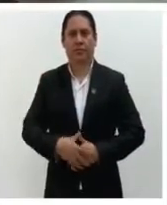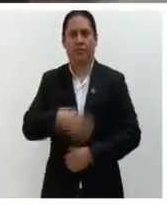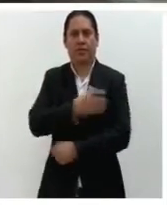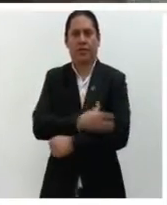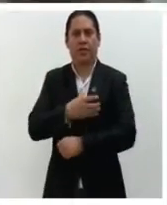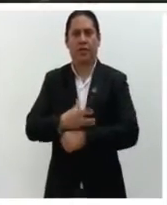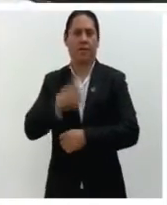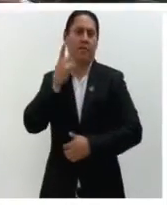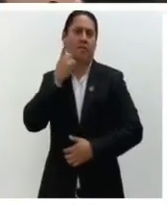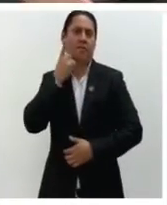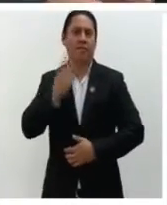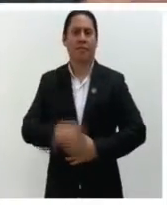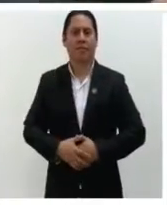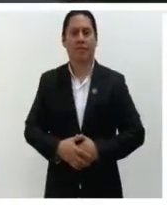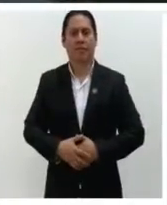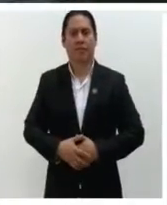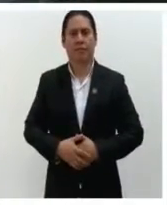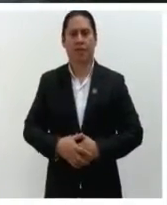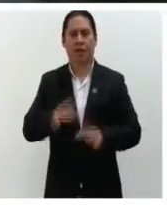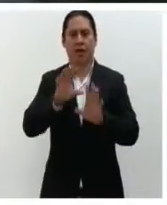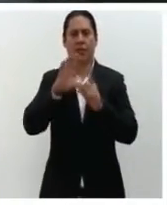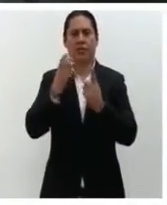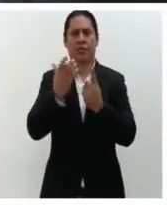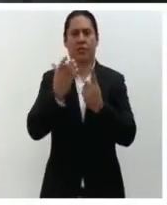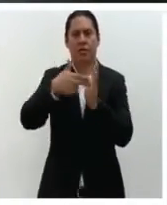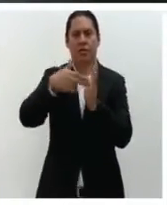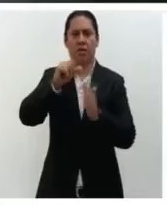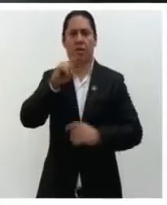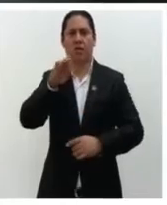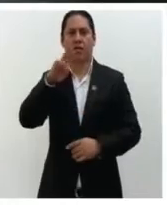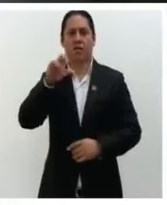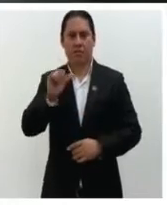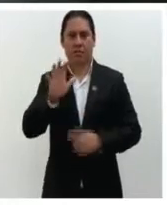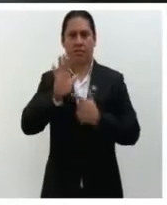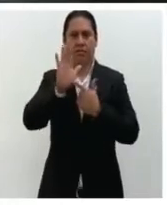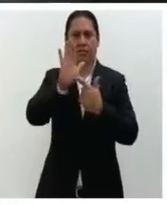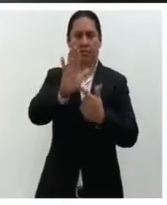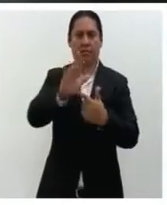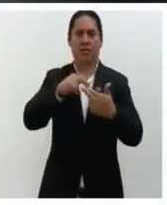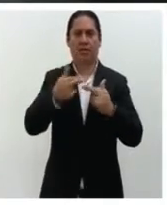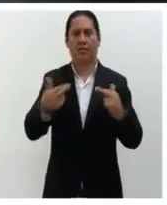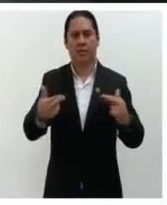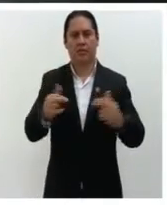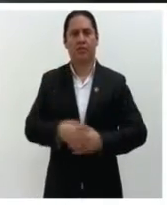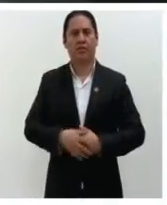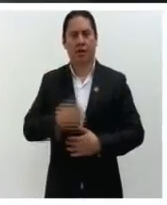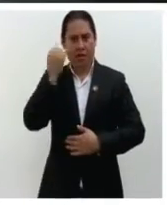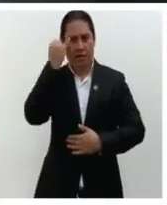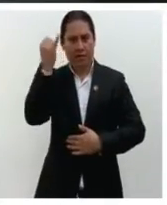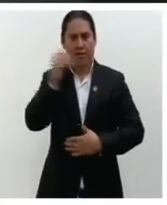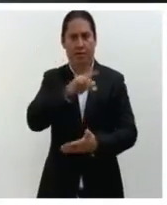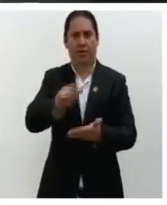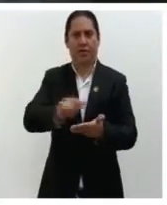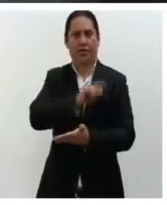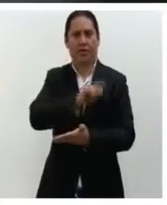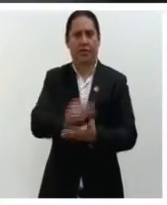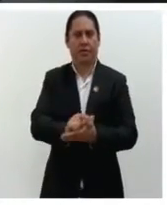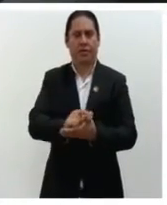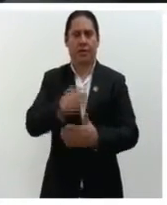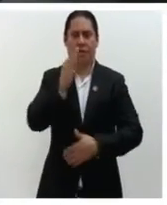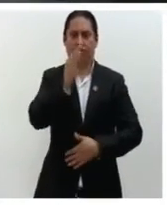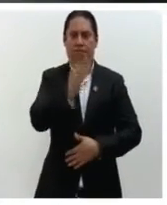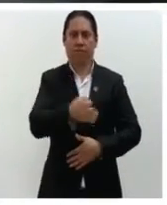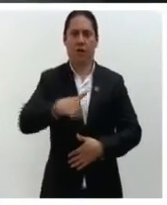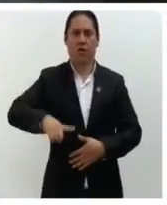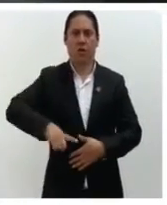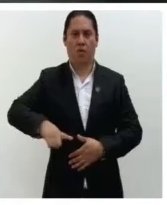Compañeras y compañeros legisladores, la Comisión de Hacienda presenta dictamen relativo a la iniciativa de decreto por el que se autoriza